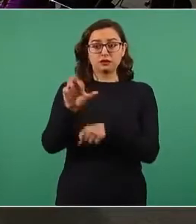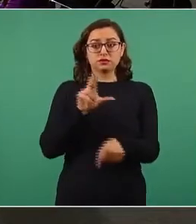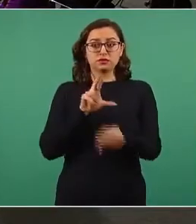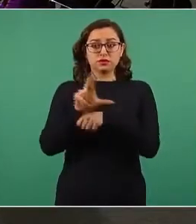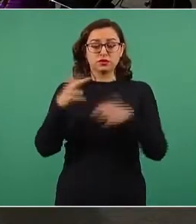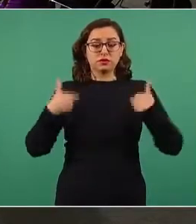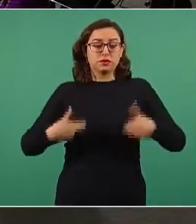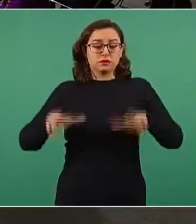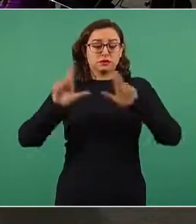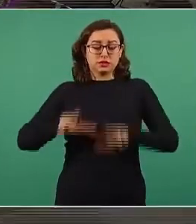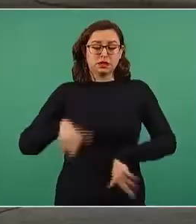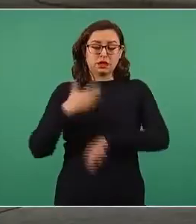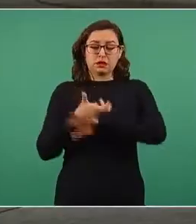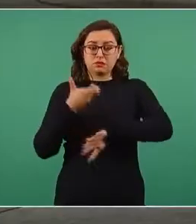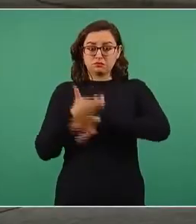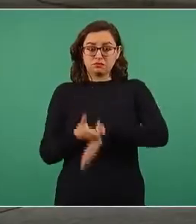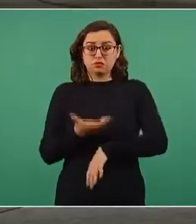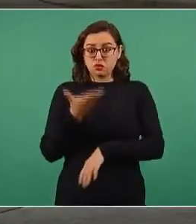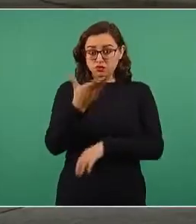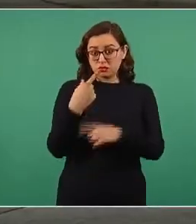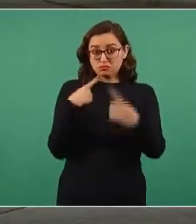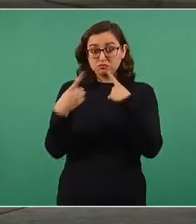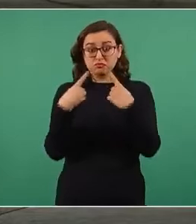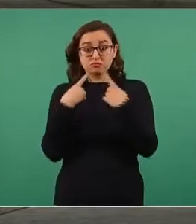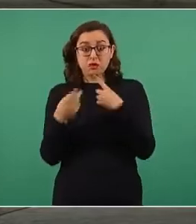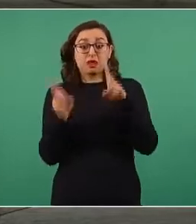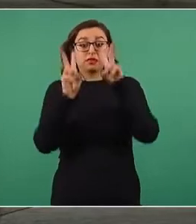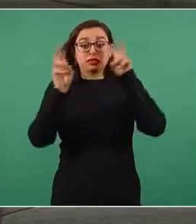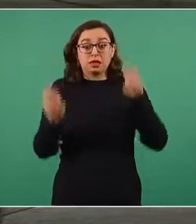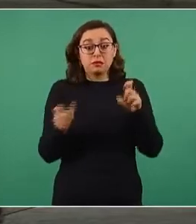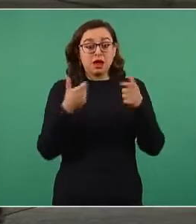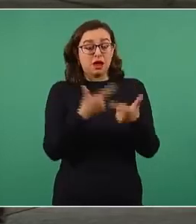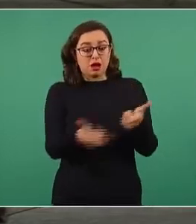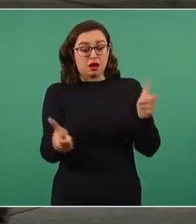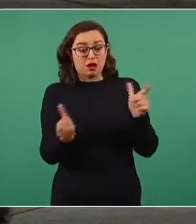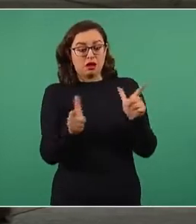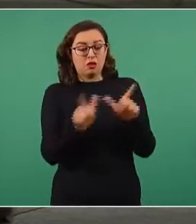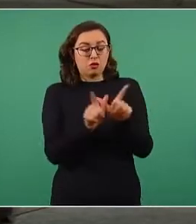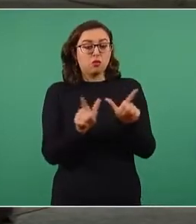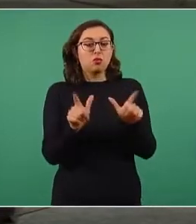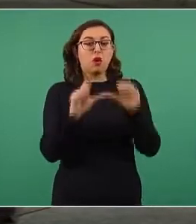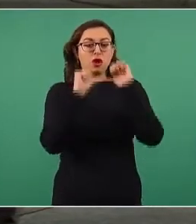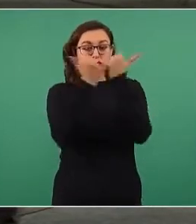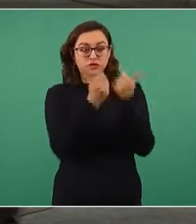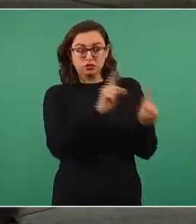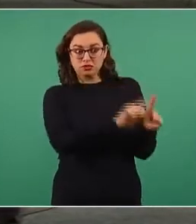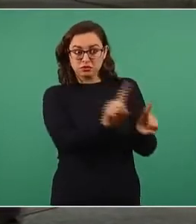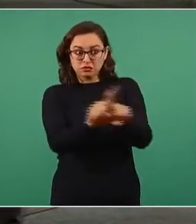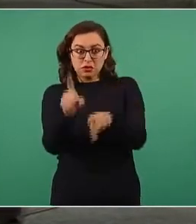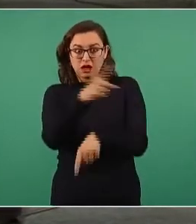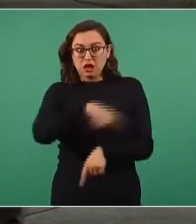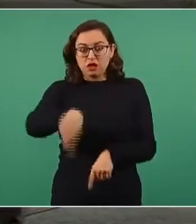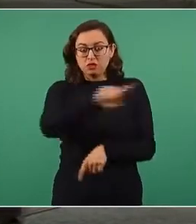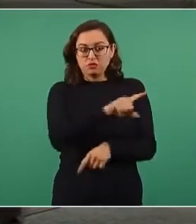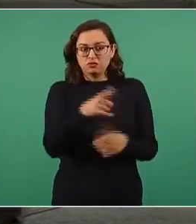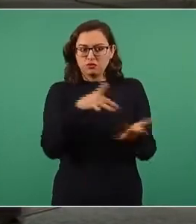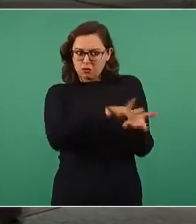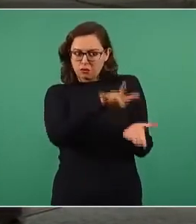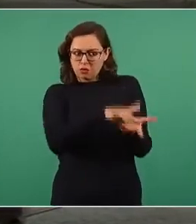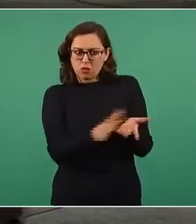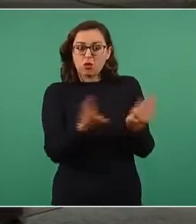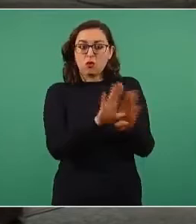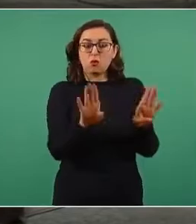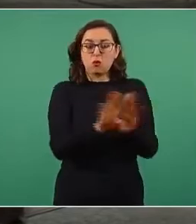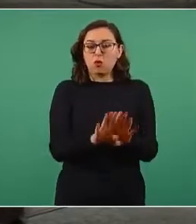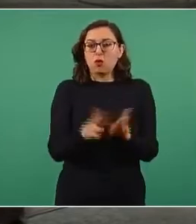tuvo oportunidad de dialogar sobre este financiamiento a organizaciones no gubernamentales en el país, y si después del anuncio que hizo ayer el gobierno